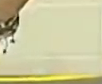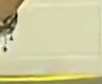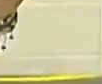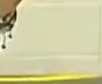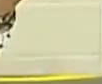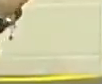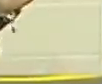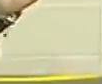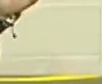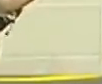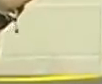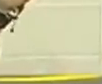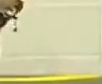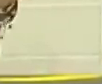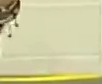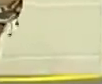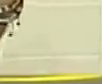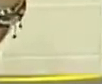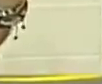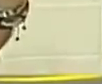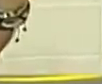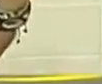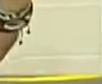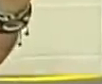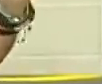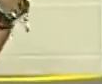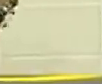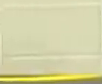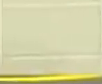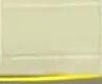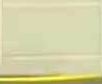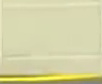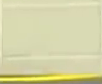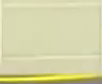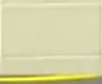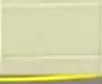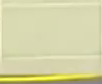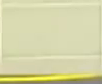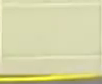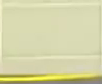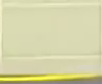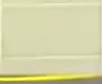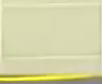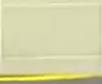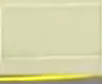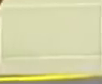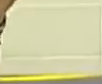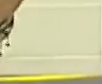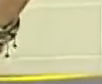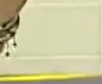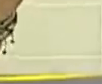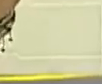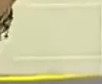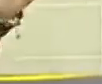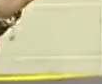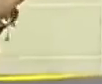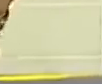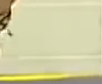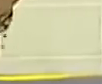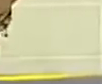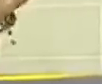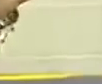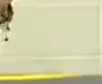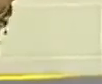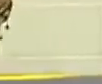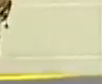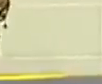30 años de la primera rebelión del pueblo venezolano contra el Fondo Monetario Internacional es así como continúa entonces